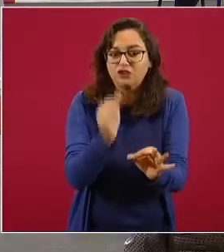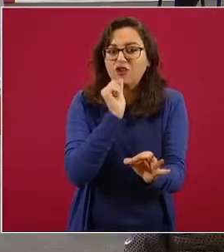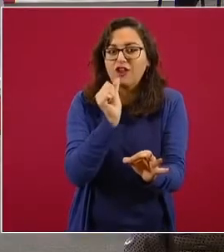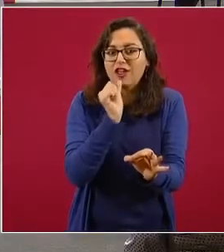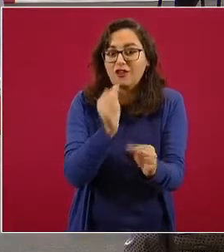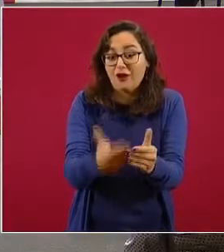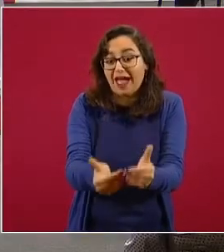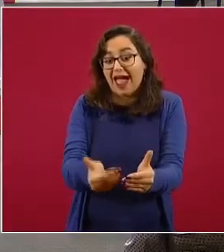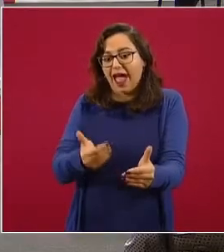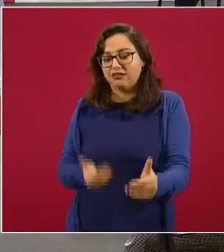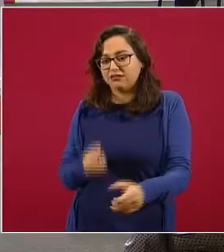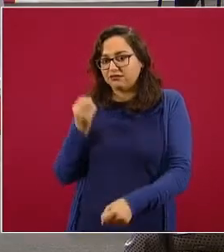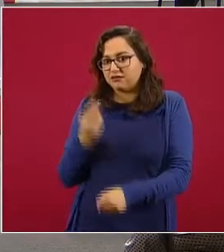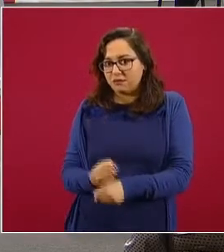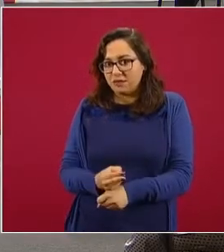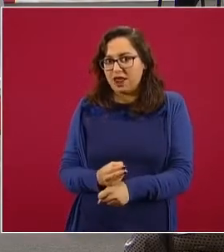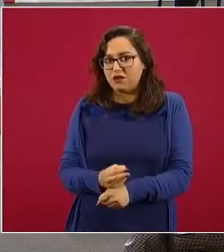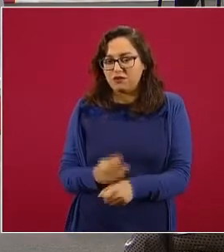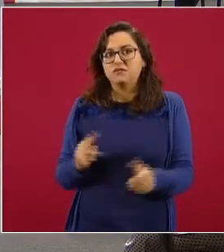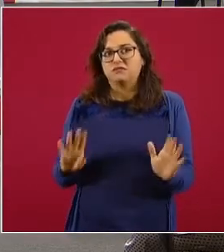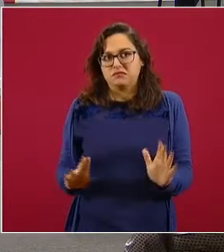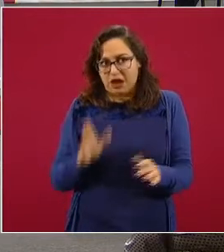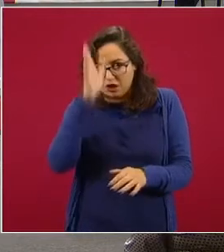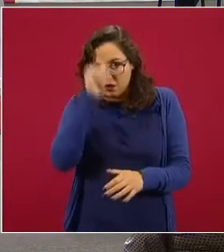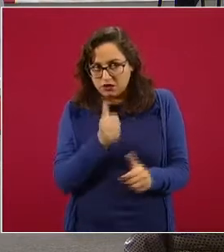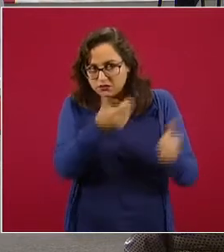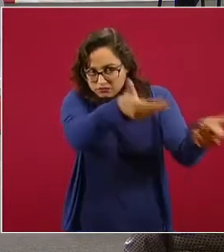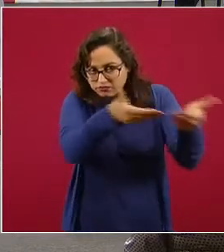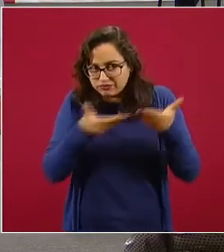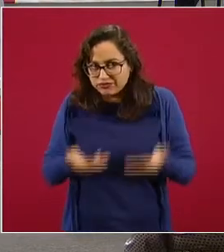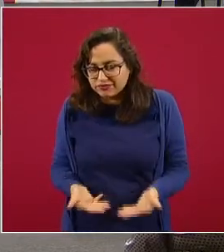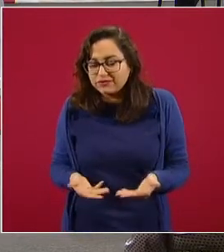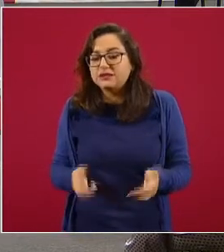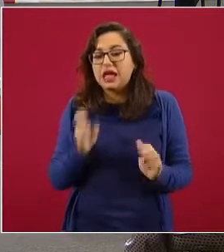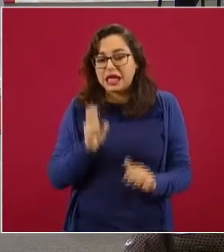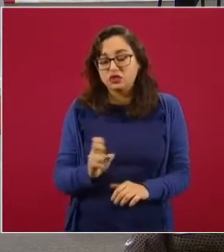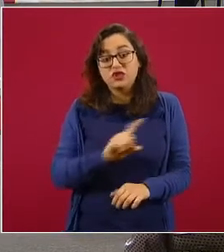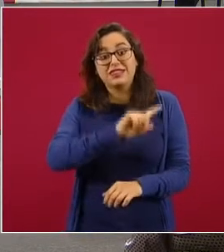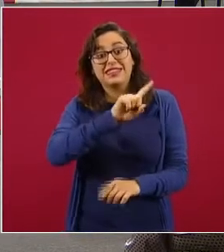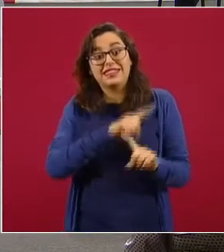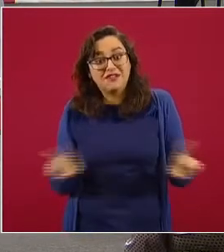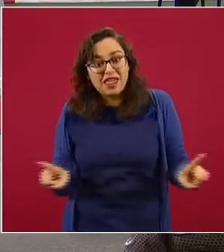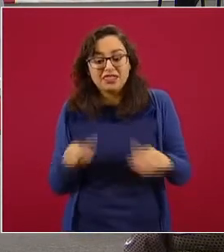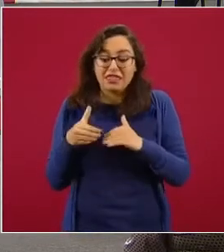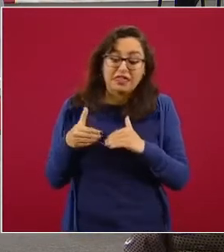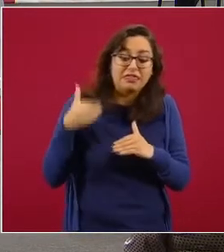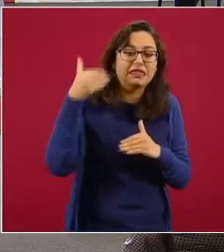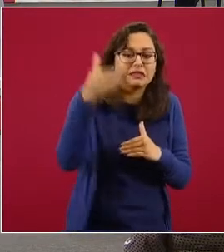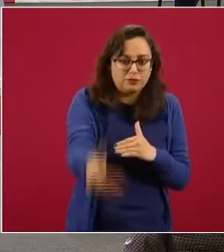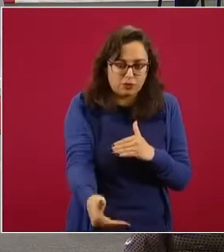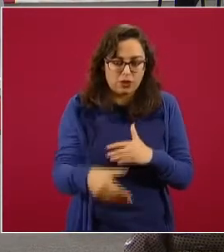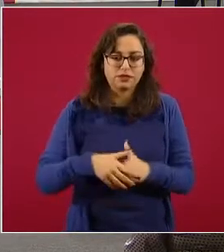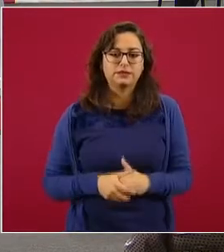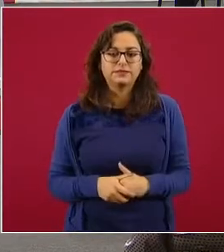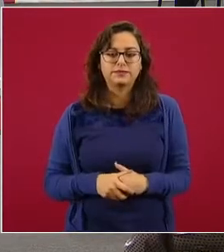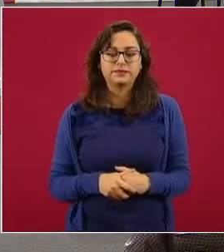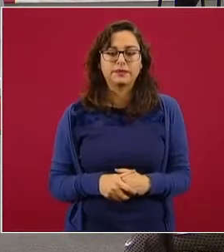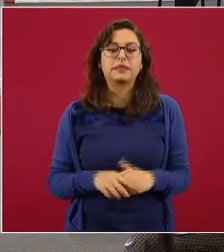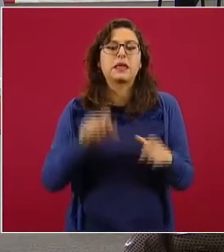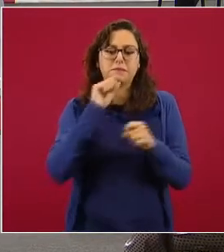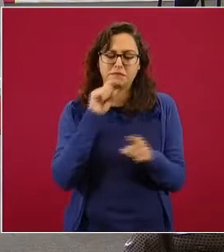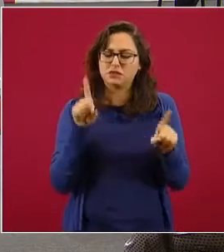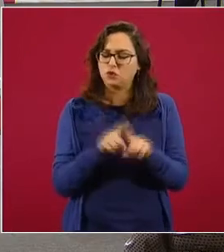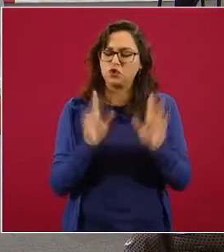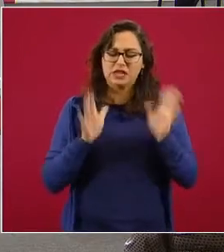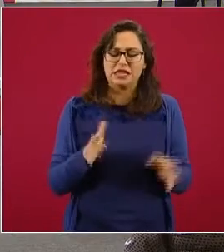claramente. Y también con el apoyo de la Secretaría de Hacienda y de la Oficialía Mayor de la Secretaría se ha asegurado la suficiencia presupuestal